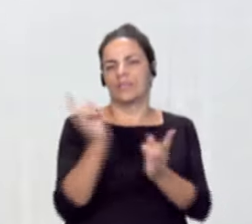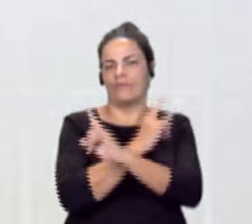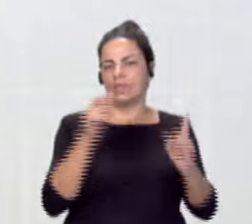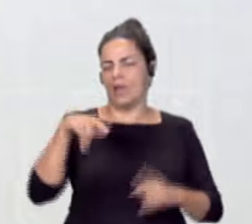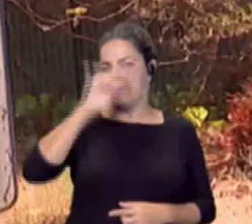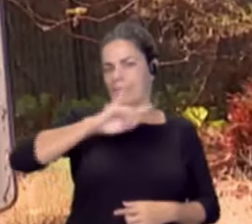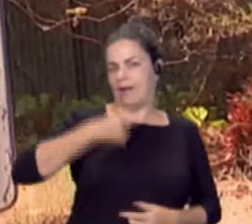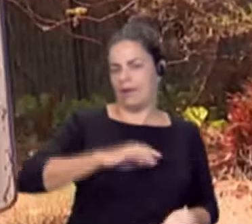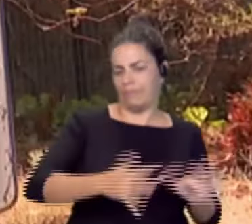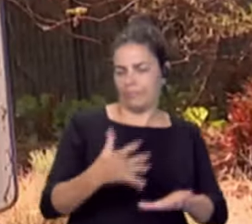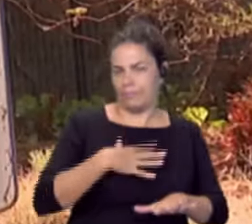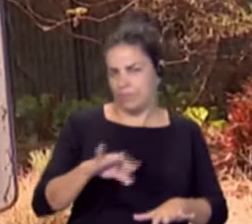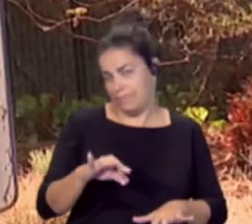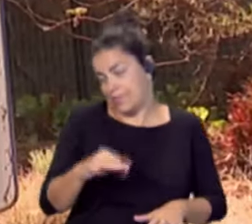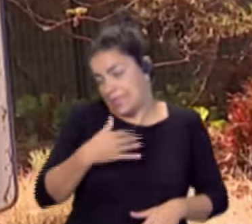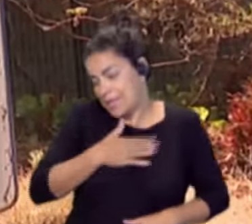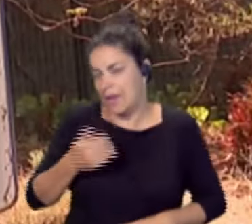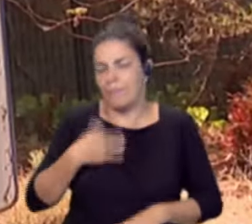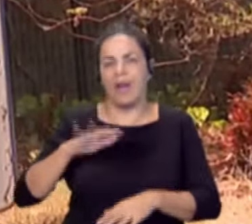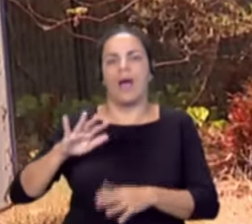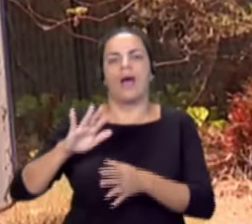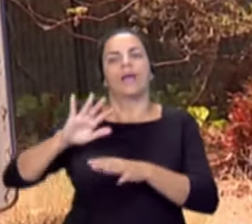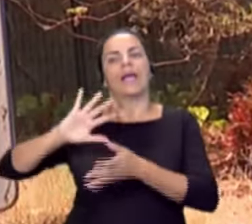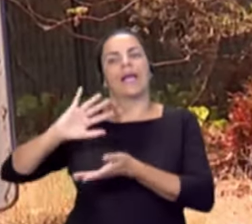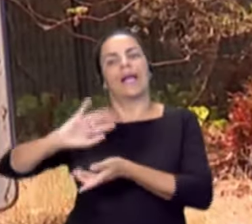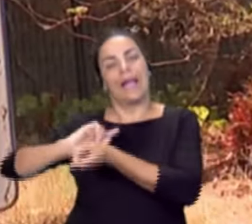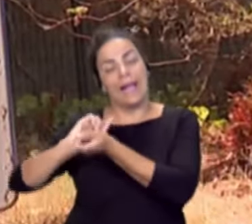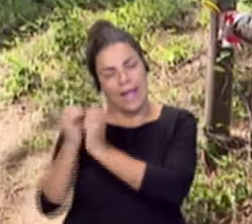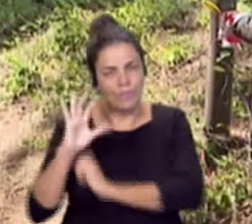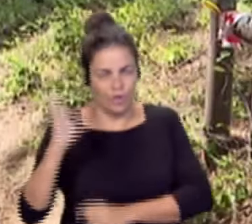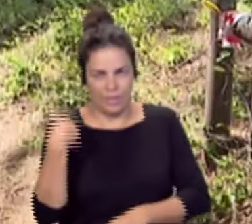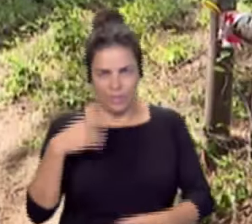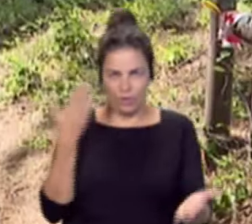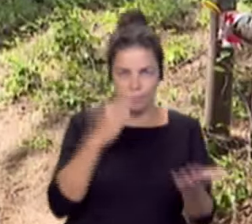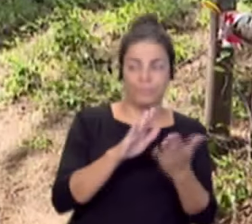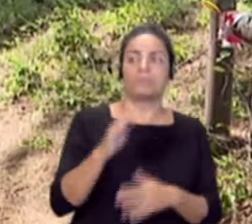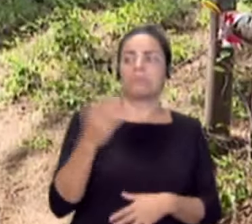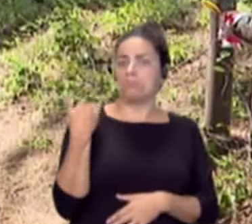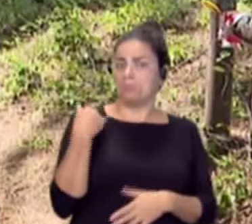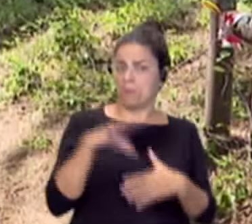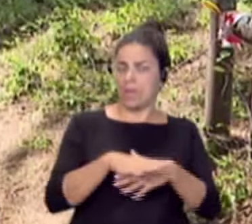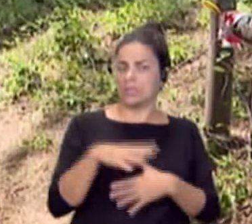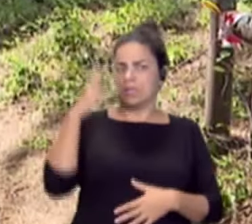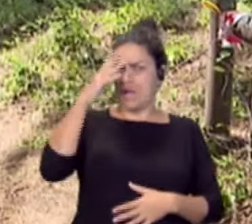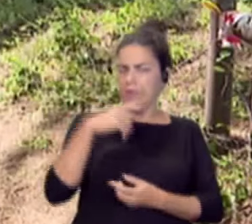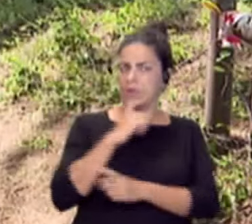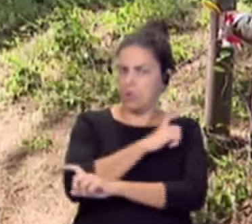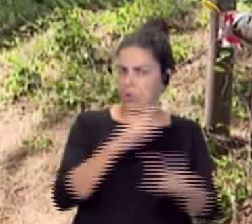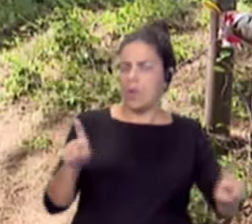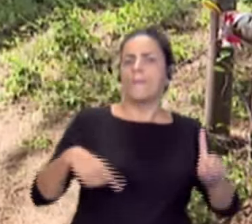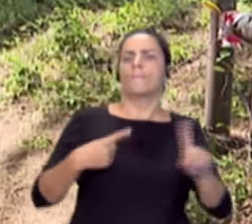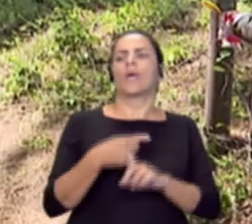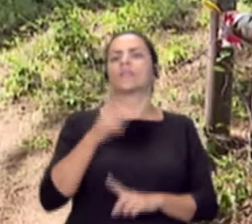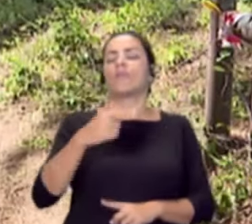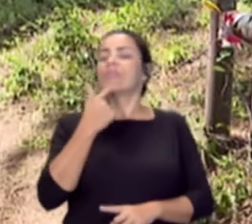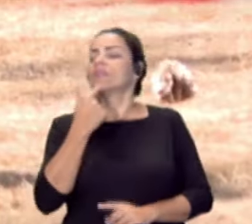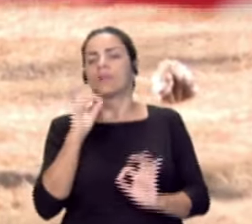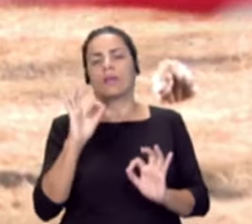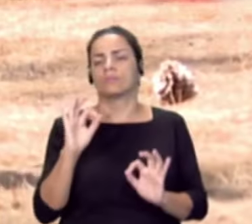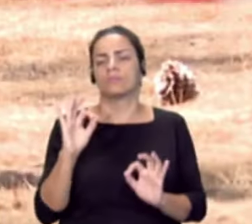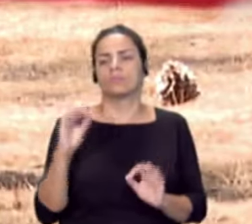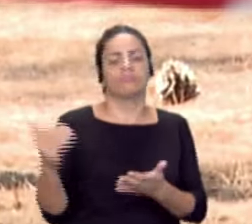cambio climático. La medida la anunciaba este martes el presidente de Canarias, Fernando Clavijo, y explicó que estos recursos irán exclusivamente dirigidos